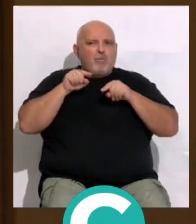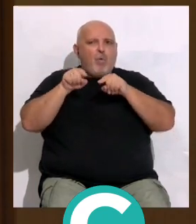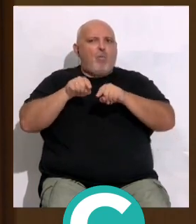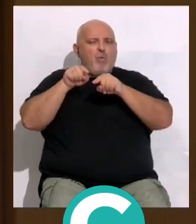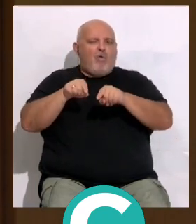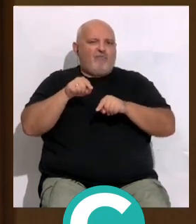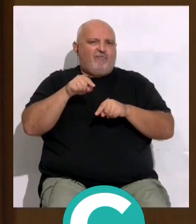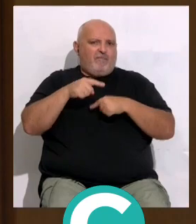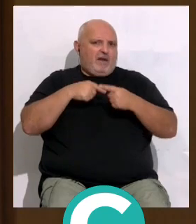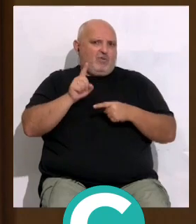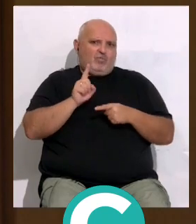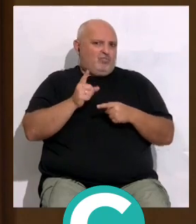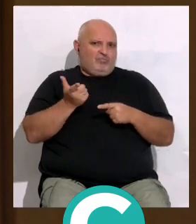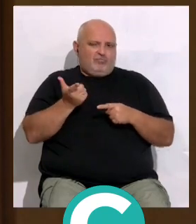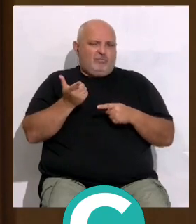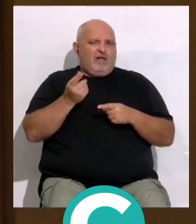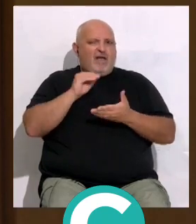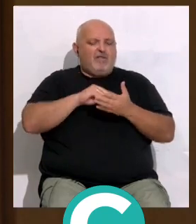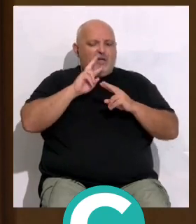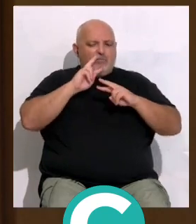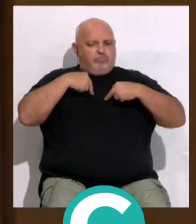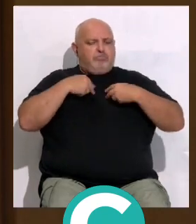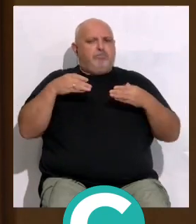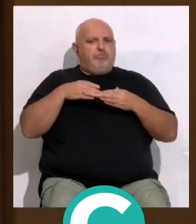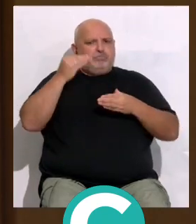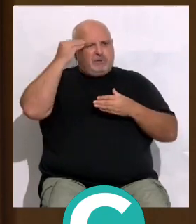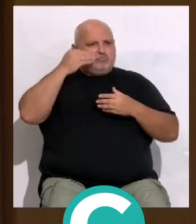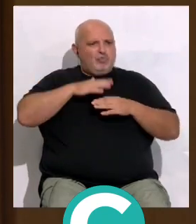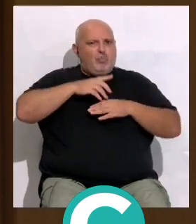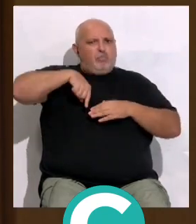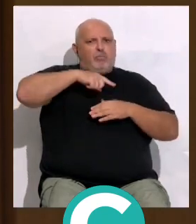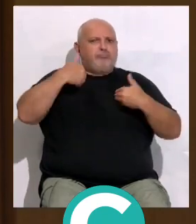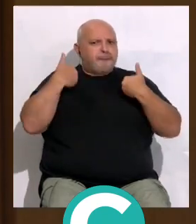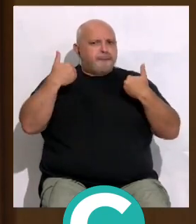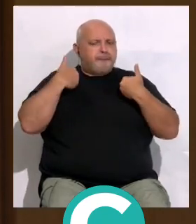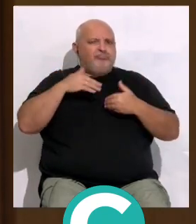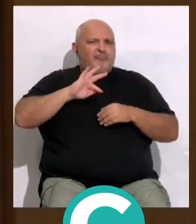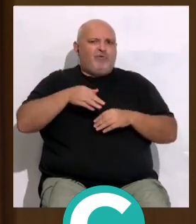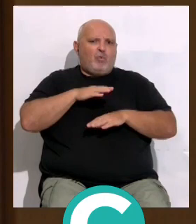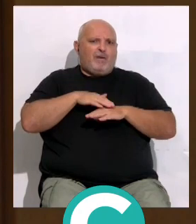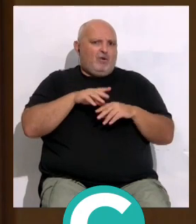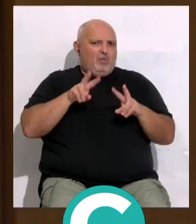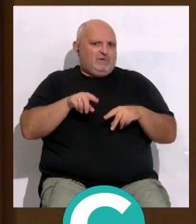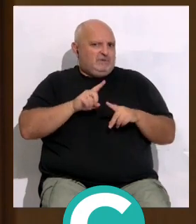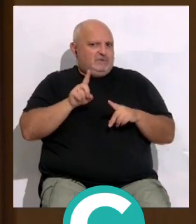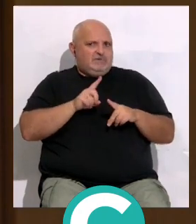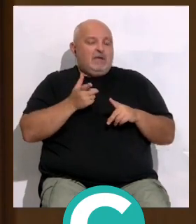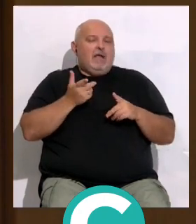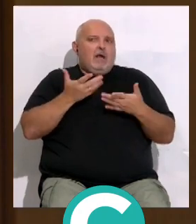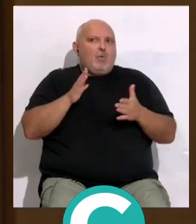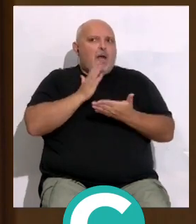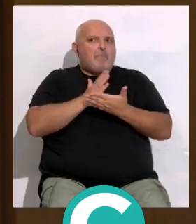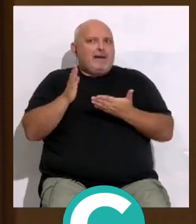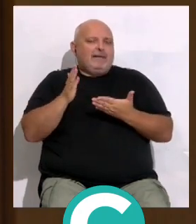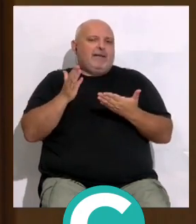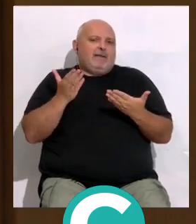muchas veces la familia viene culpabilizada porque piensa que ellos son los responsables, y lo que hay que hacer es ver que no son los responsables, pero sí pueden